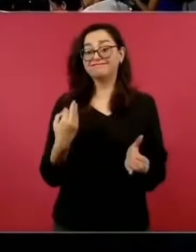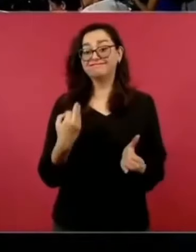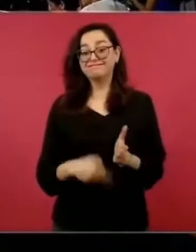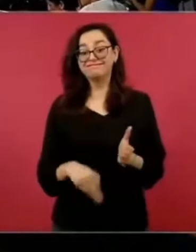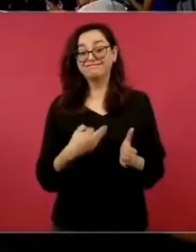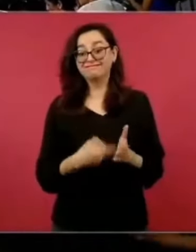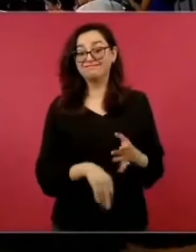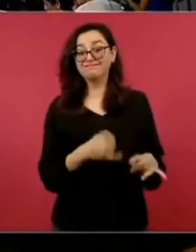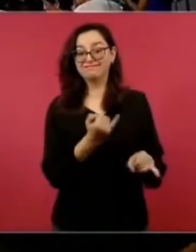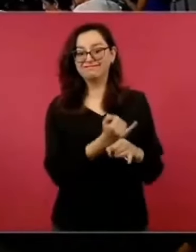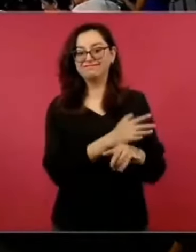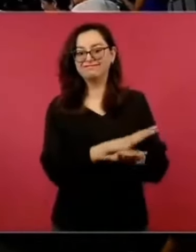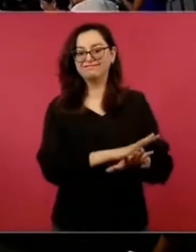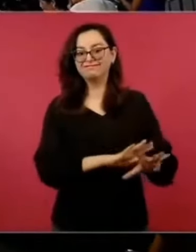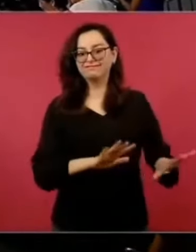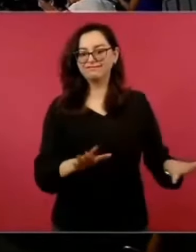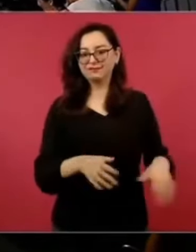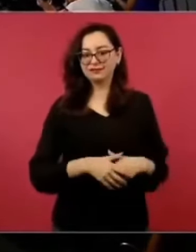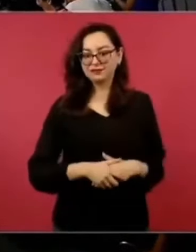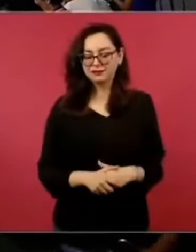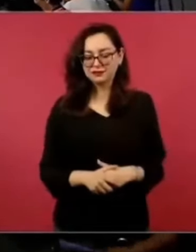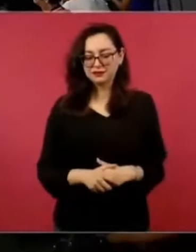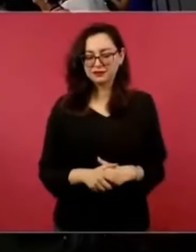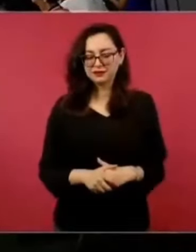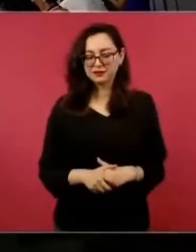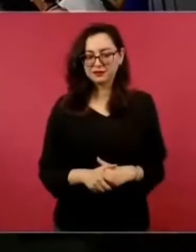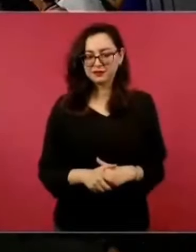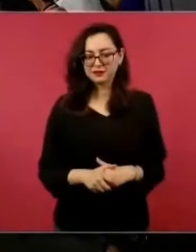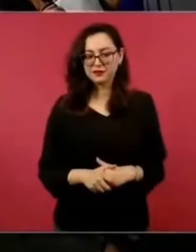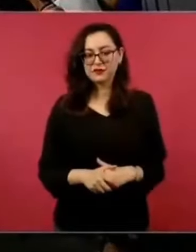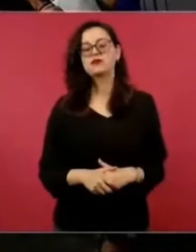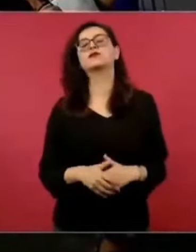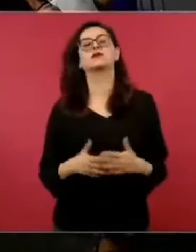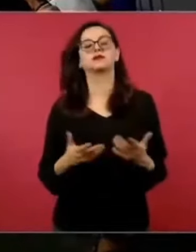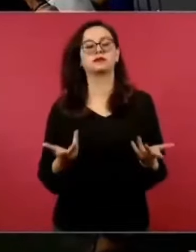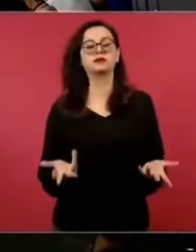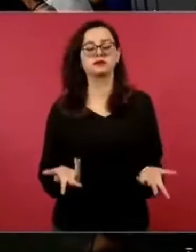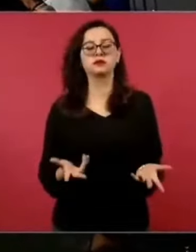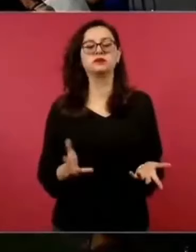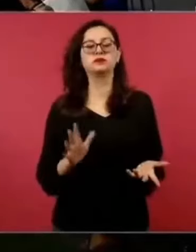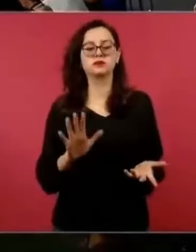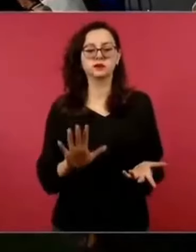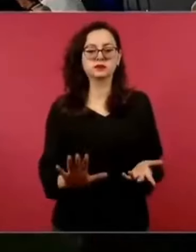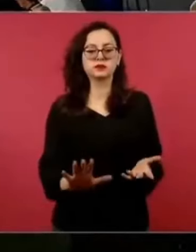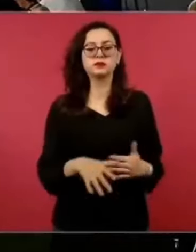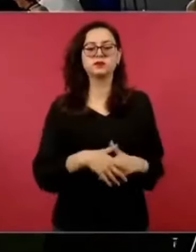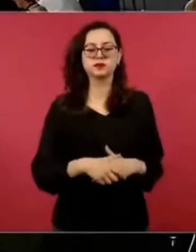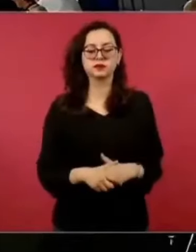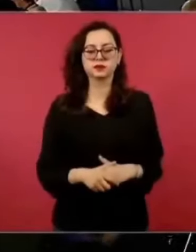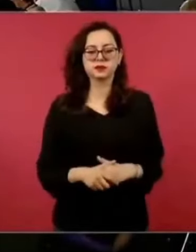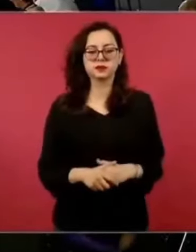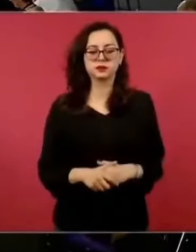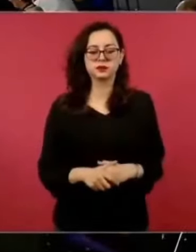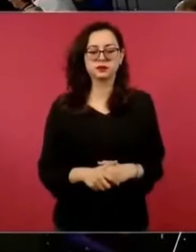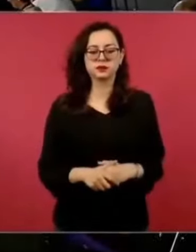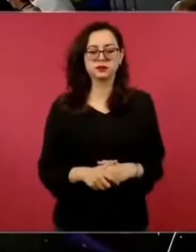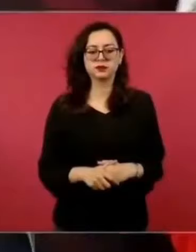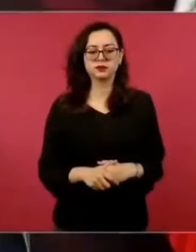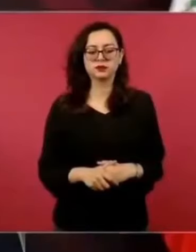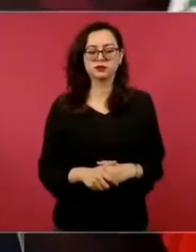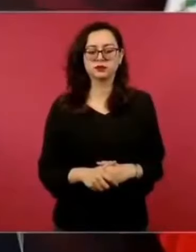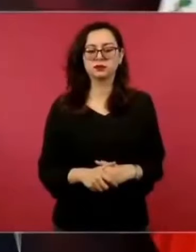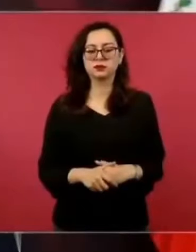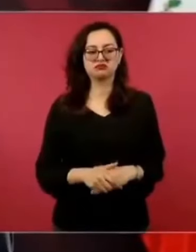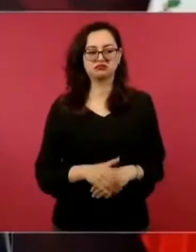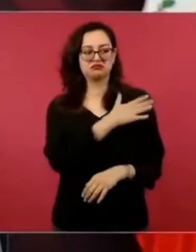desinformación y a ver qué pasa con los